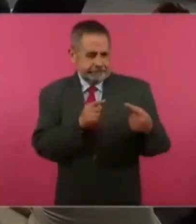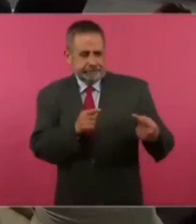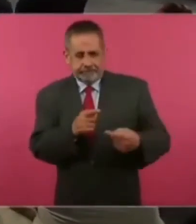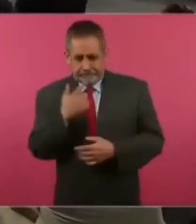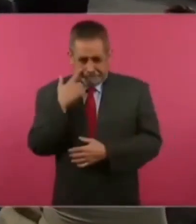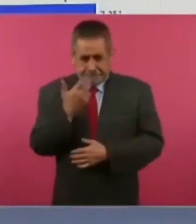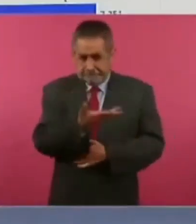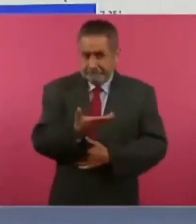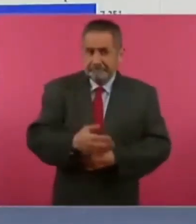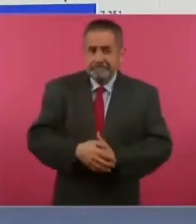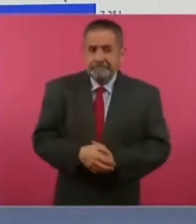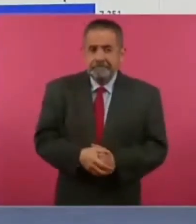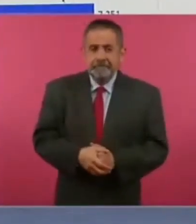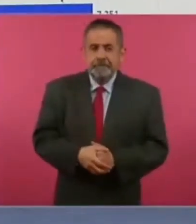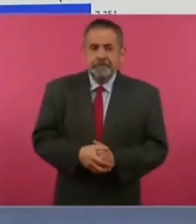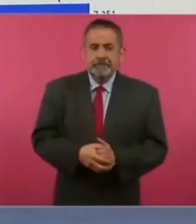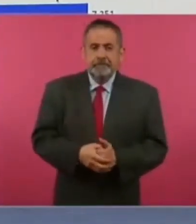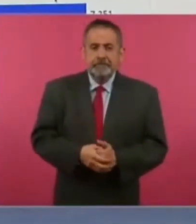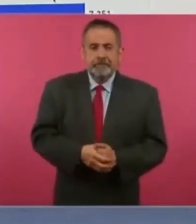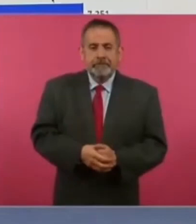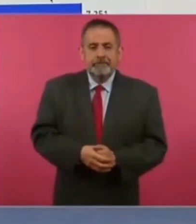Mire.